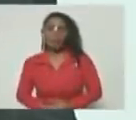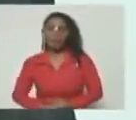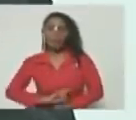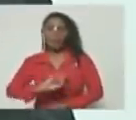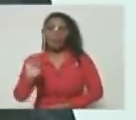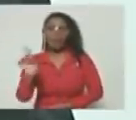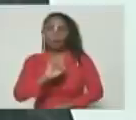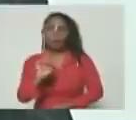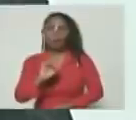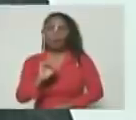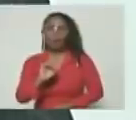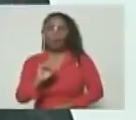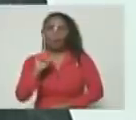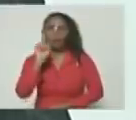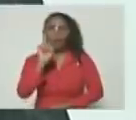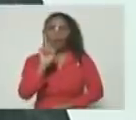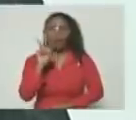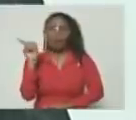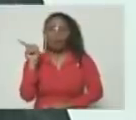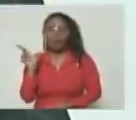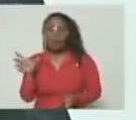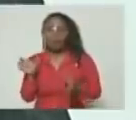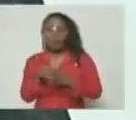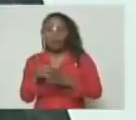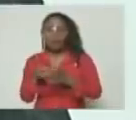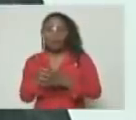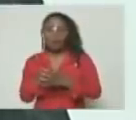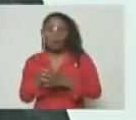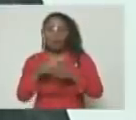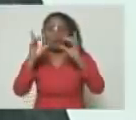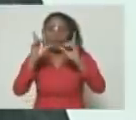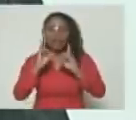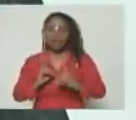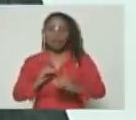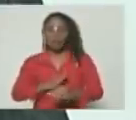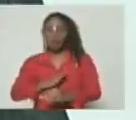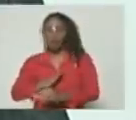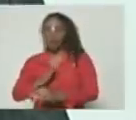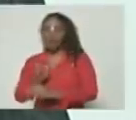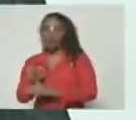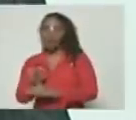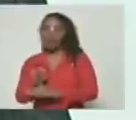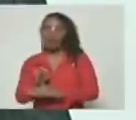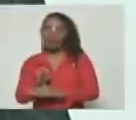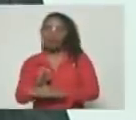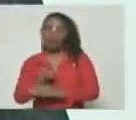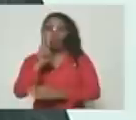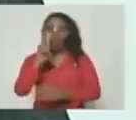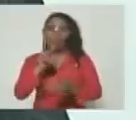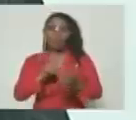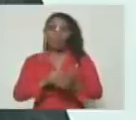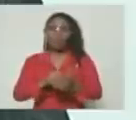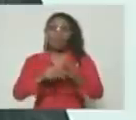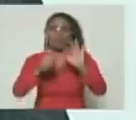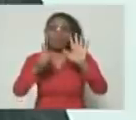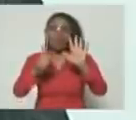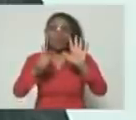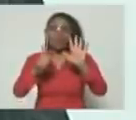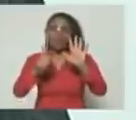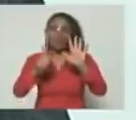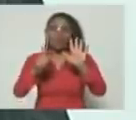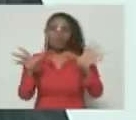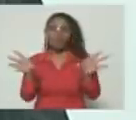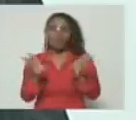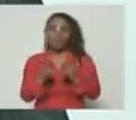Tampoco cuando una de esas partes decidió ir en el 2006, concretamente